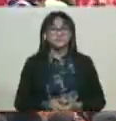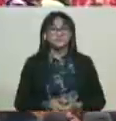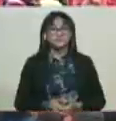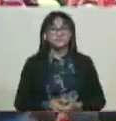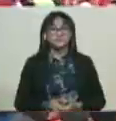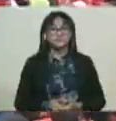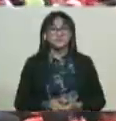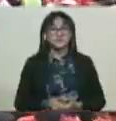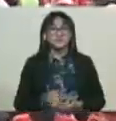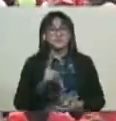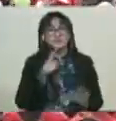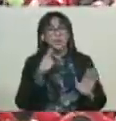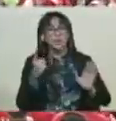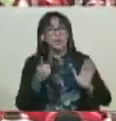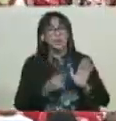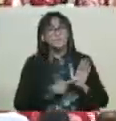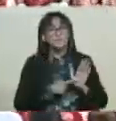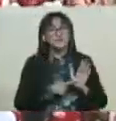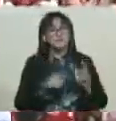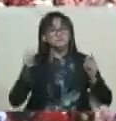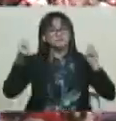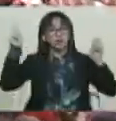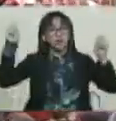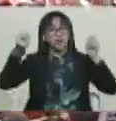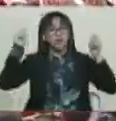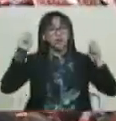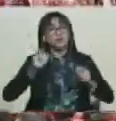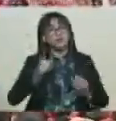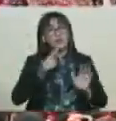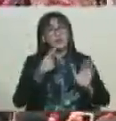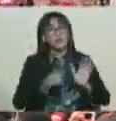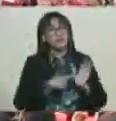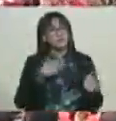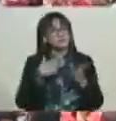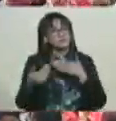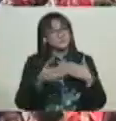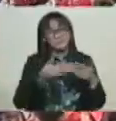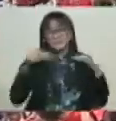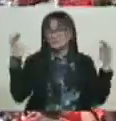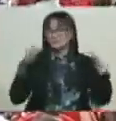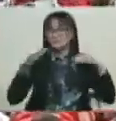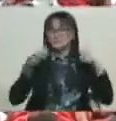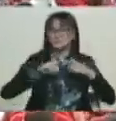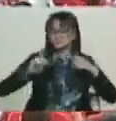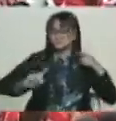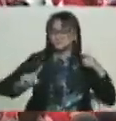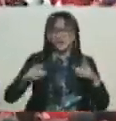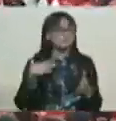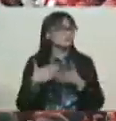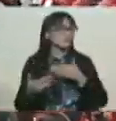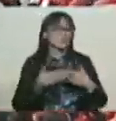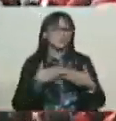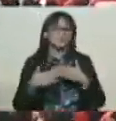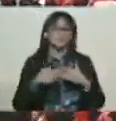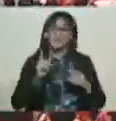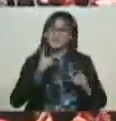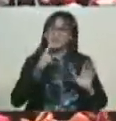y se tiene que cumplir la consigna nueva rueda o relampagueé